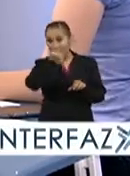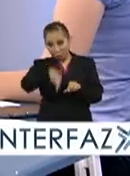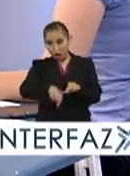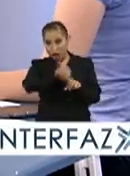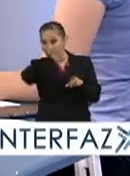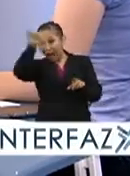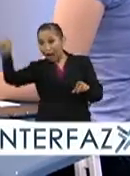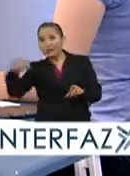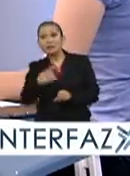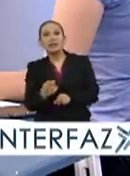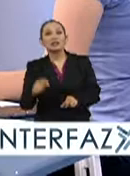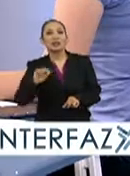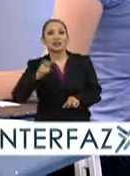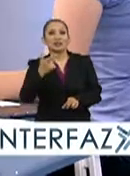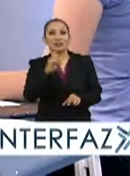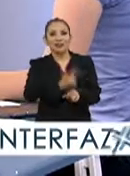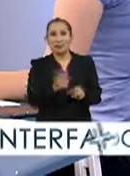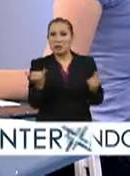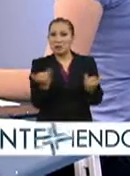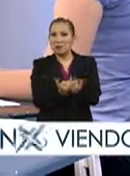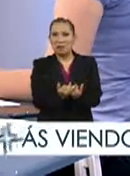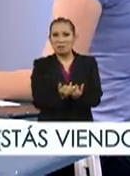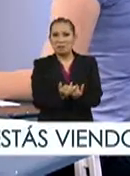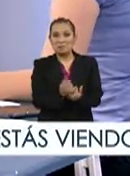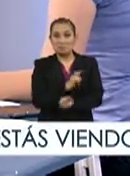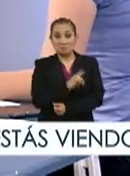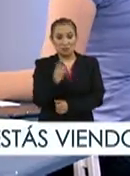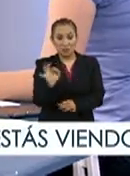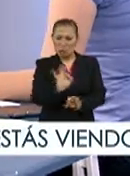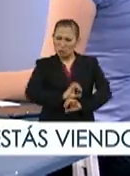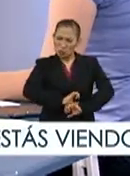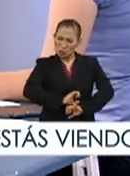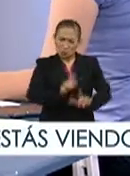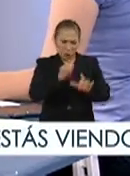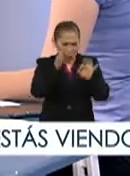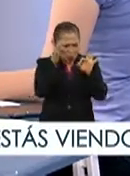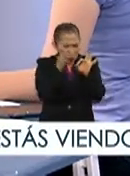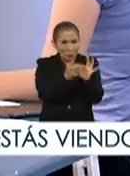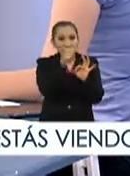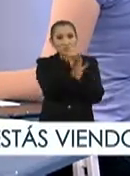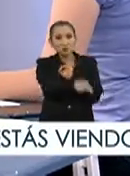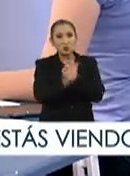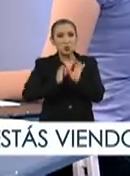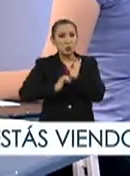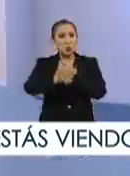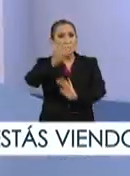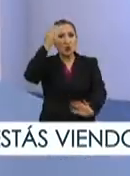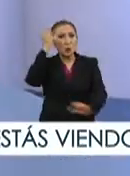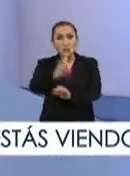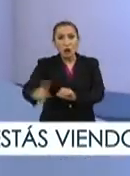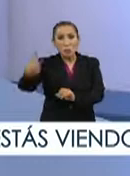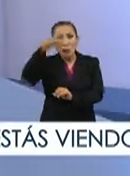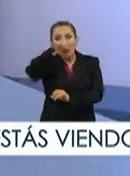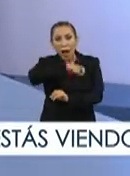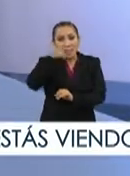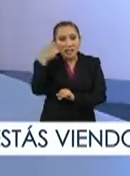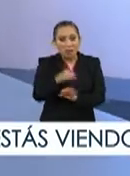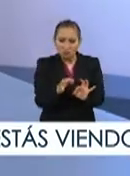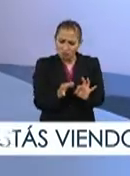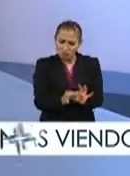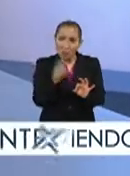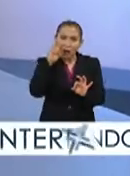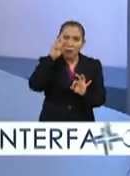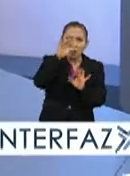día 177 días. Entonces la erudición prehispánica para poder predecir un eclipse es fantástica, sobre